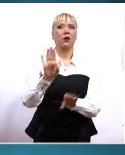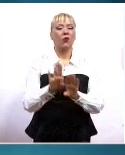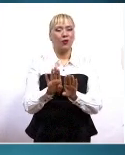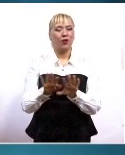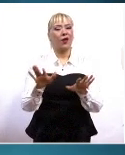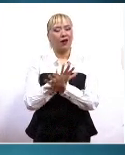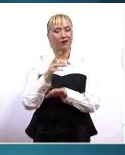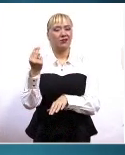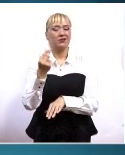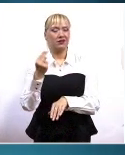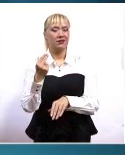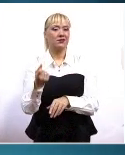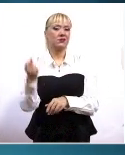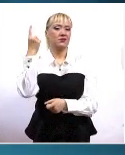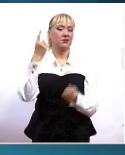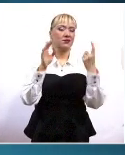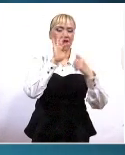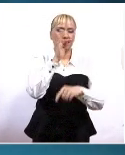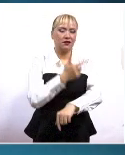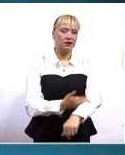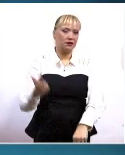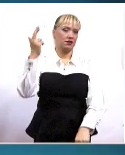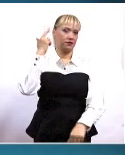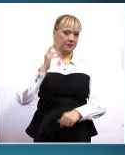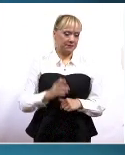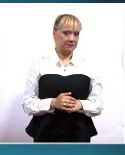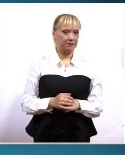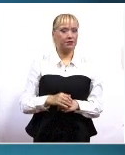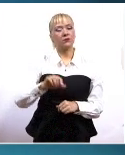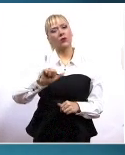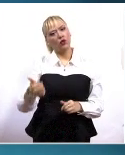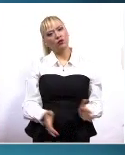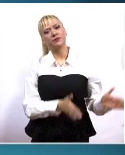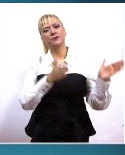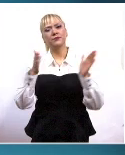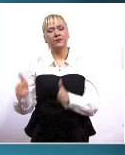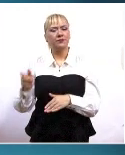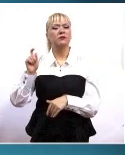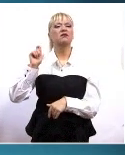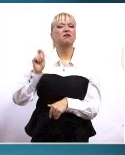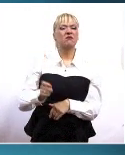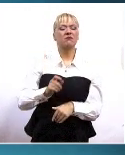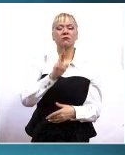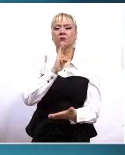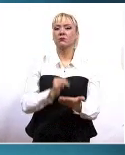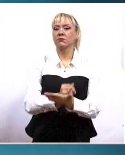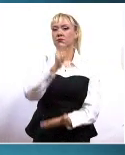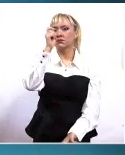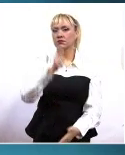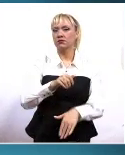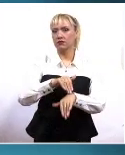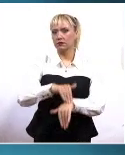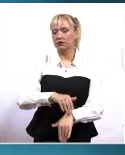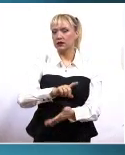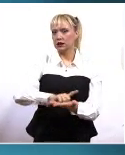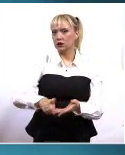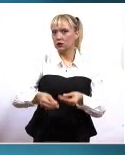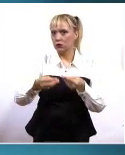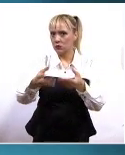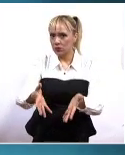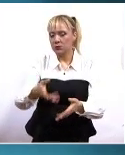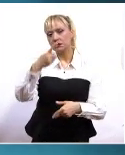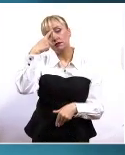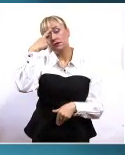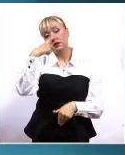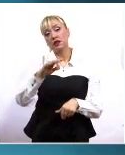su parte, la segunda sala publicó una jurisprudencia de rubro, competencia por territorio para conocer de una demanda de amparo indirecto, en la que se reclame